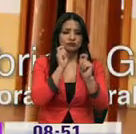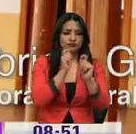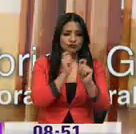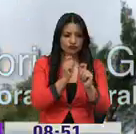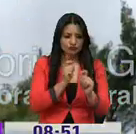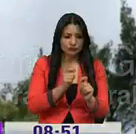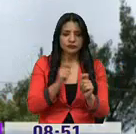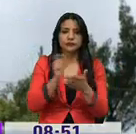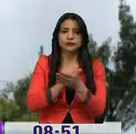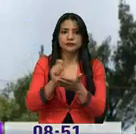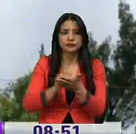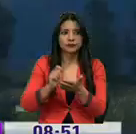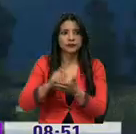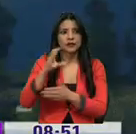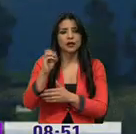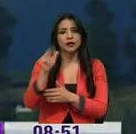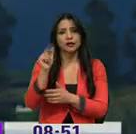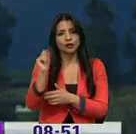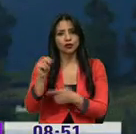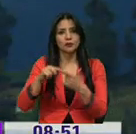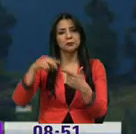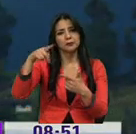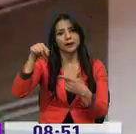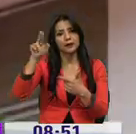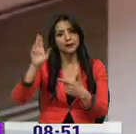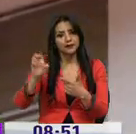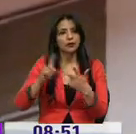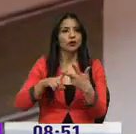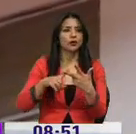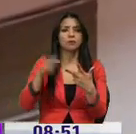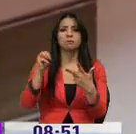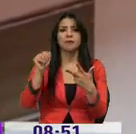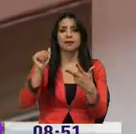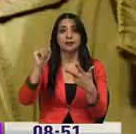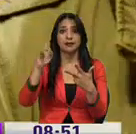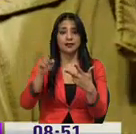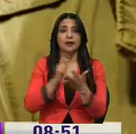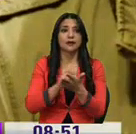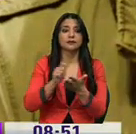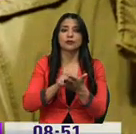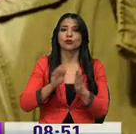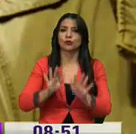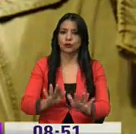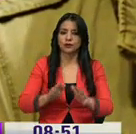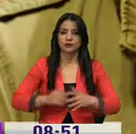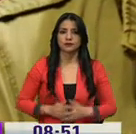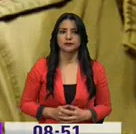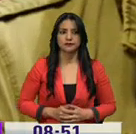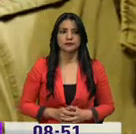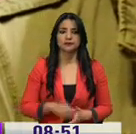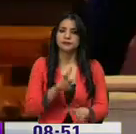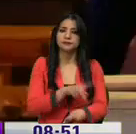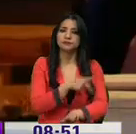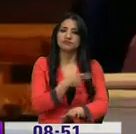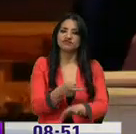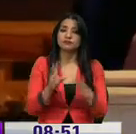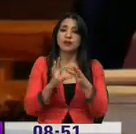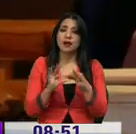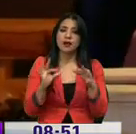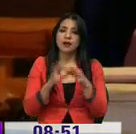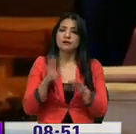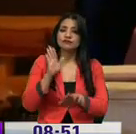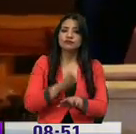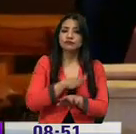Benjamín Carrión, Miguel Refrío, Pablo Palacio, Matilde Hidalgo. siempre por medio de una poesía, de una canción,